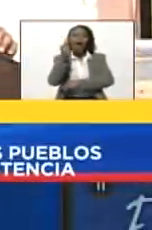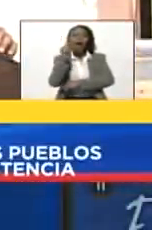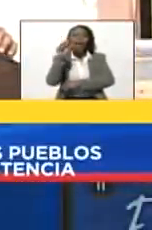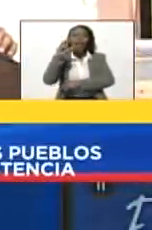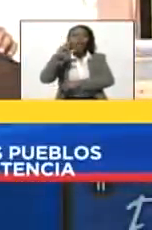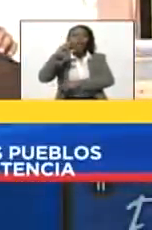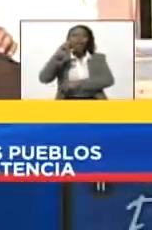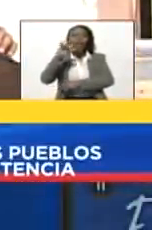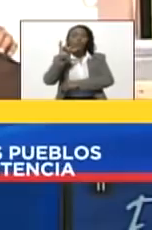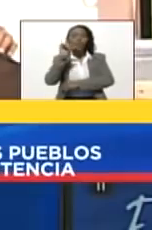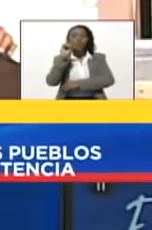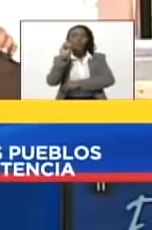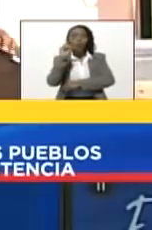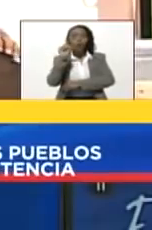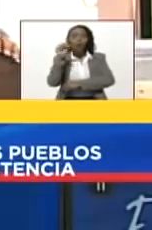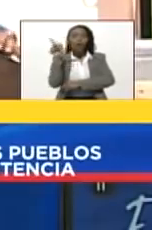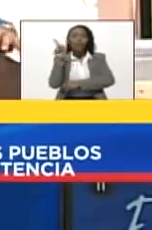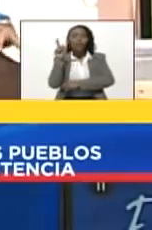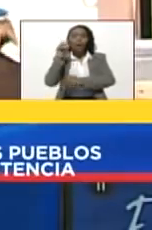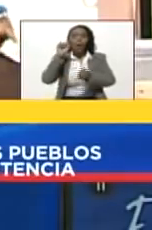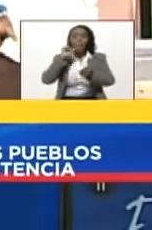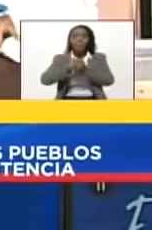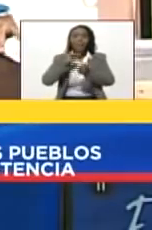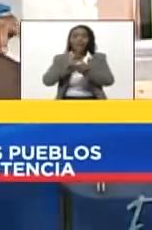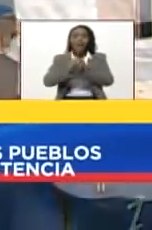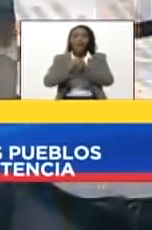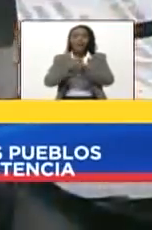miren, una piedra